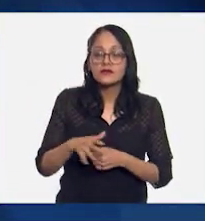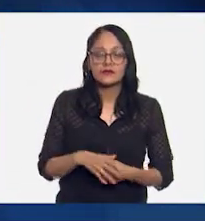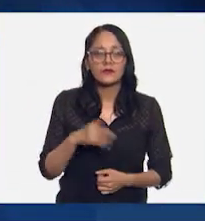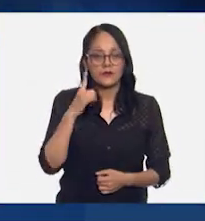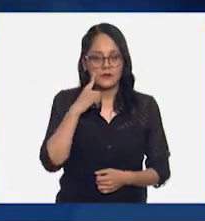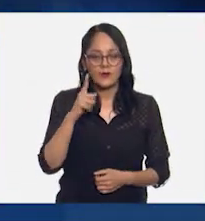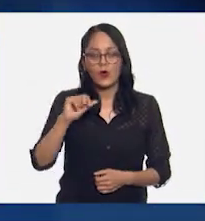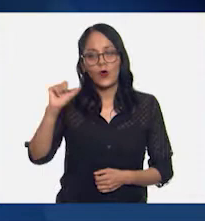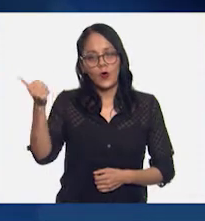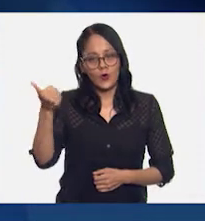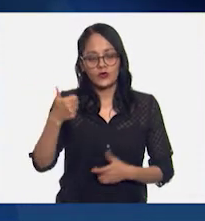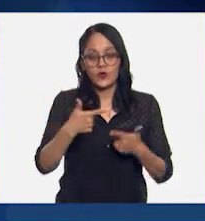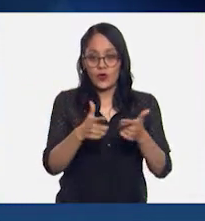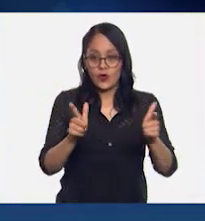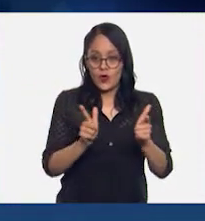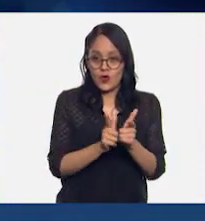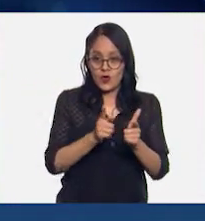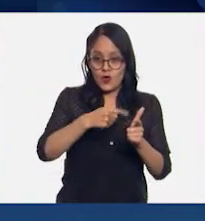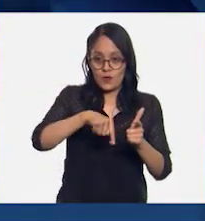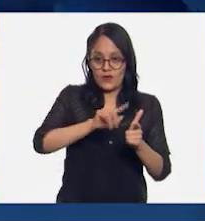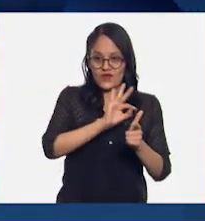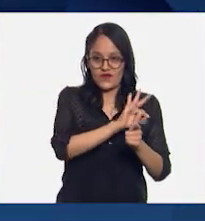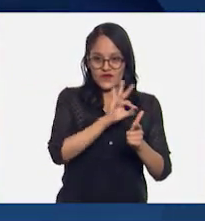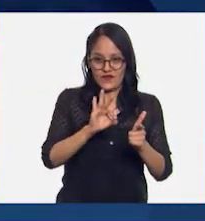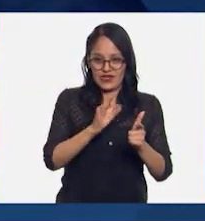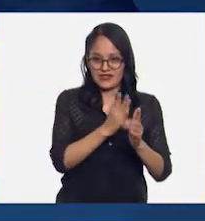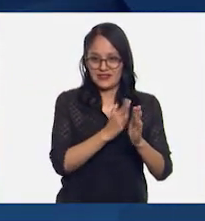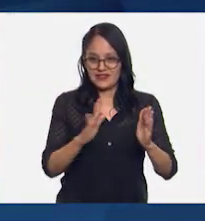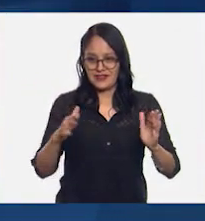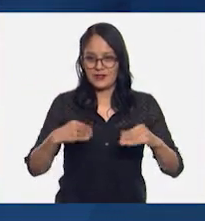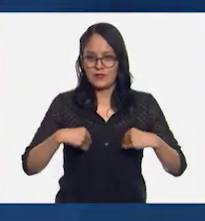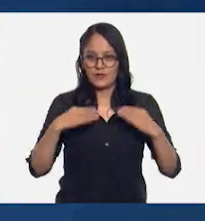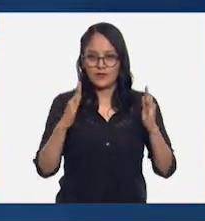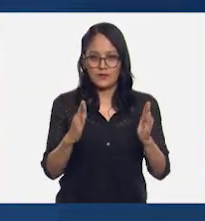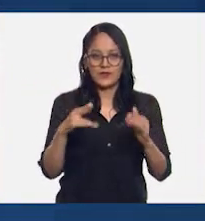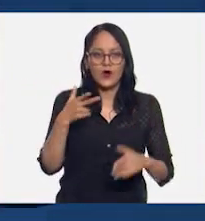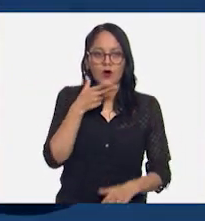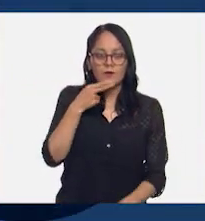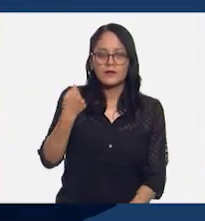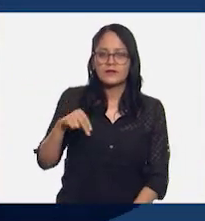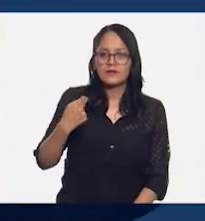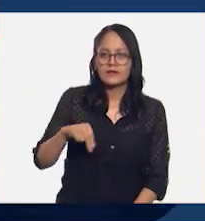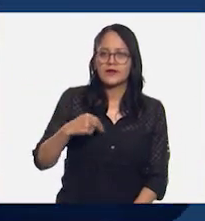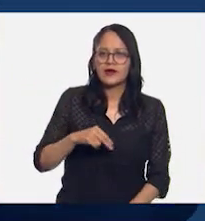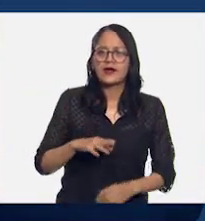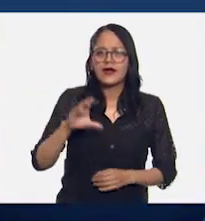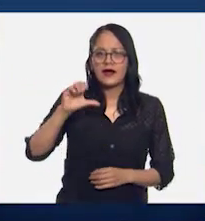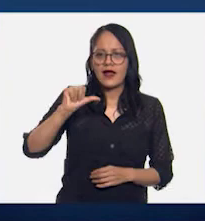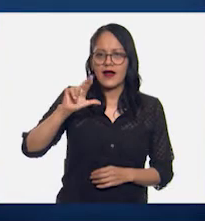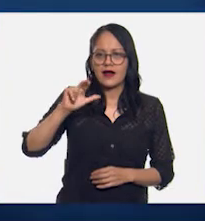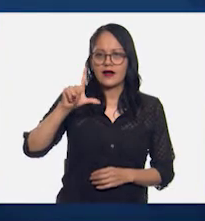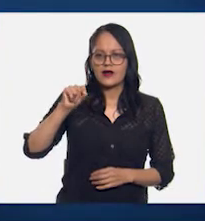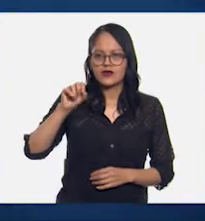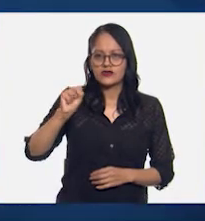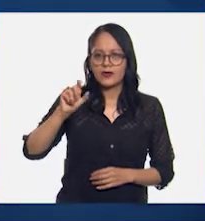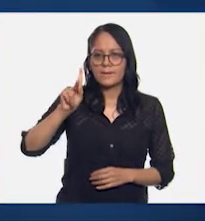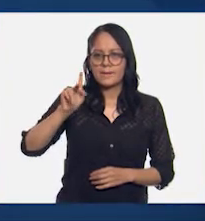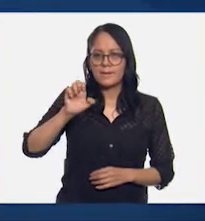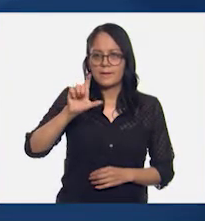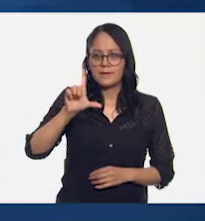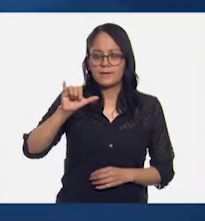de otro miembro del grupo de los contemporáneos, Danza, del escritor tabasqueño Carlos Pellicer, quien nació